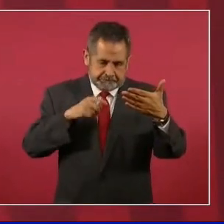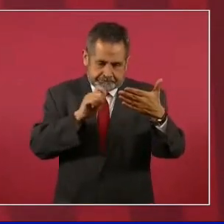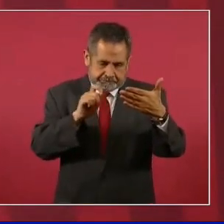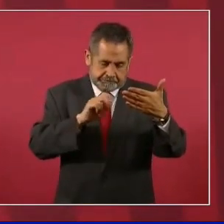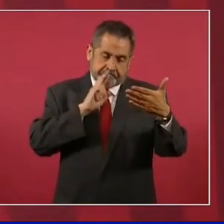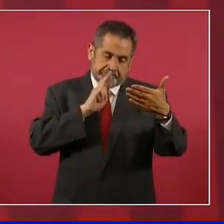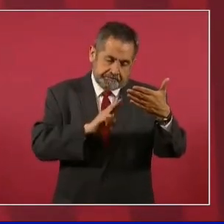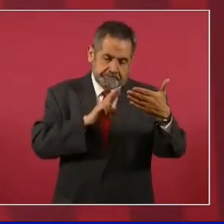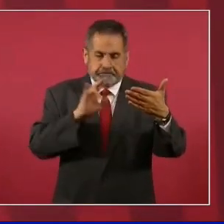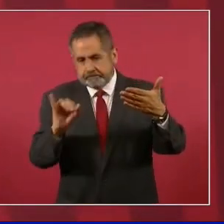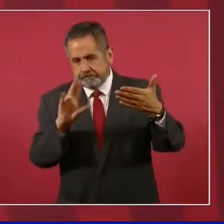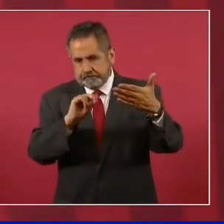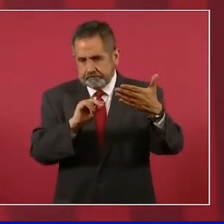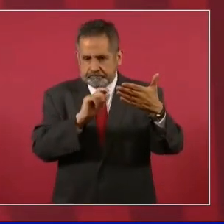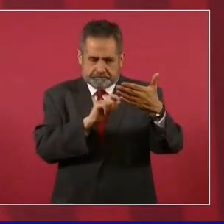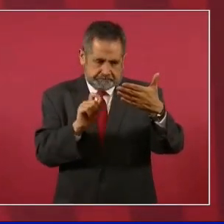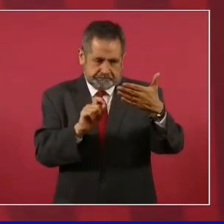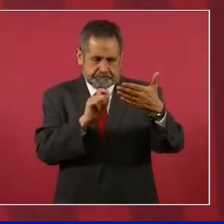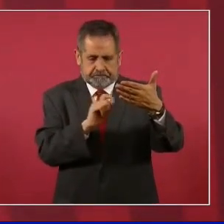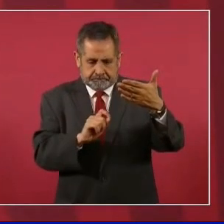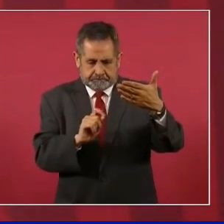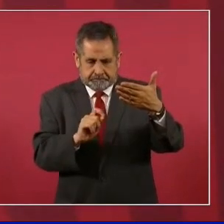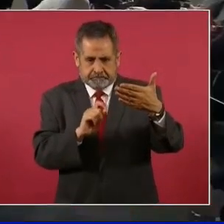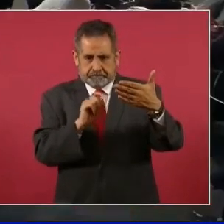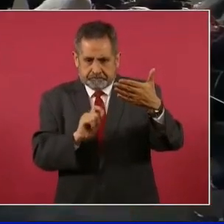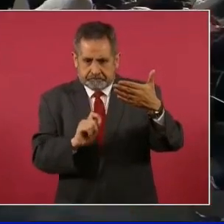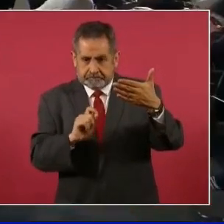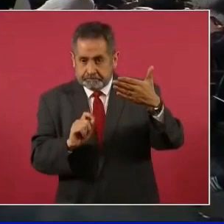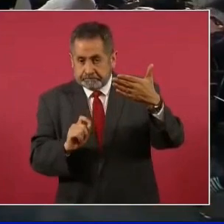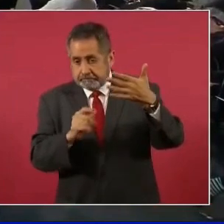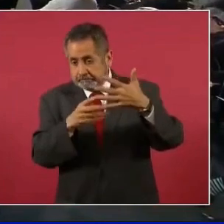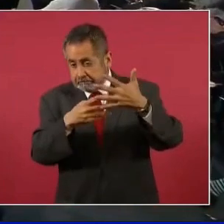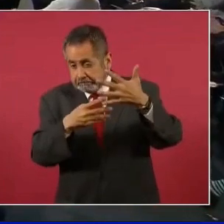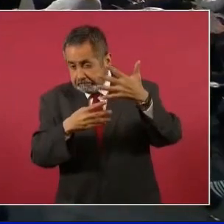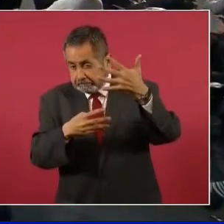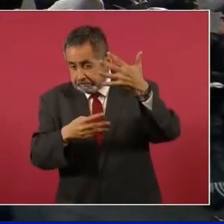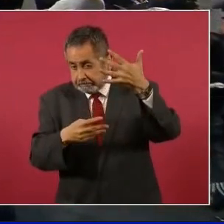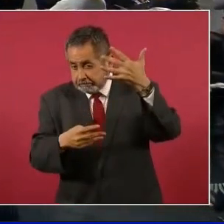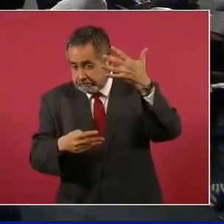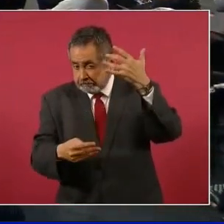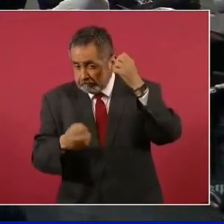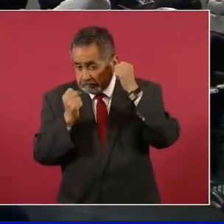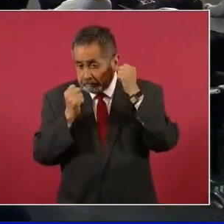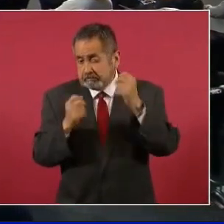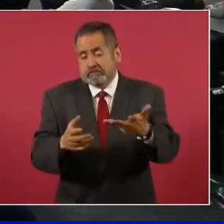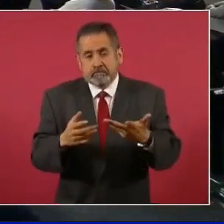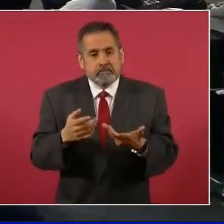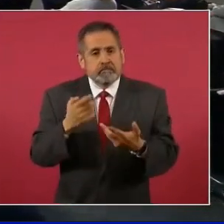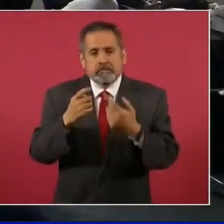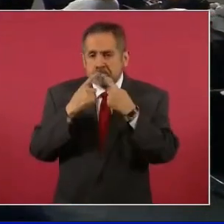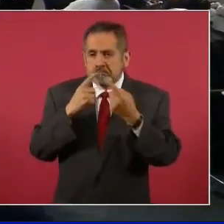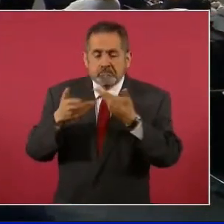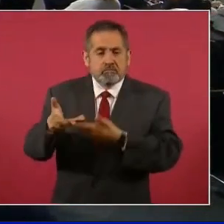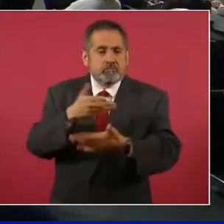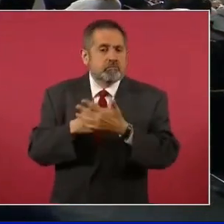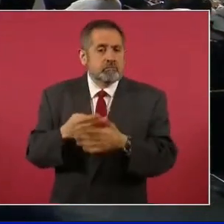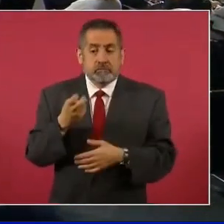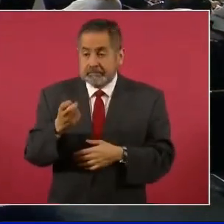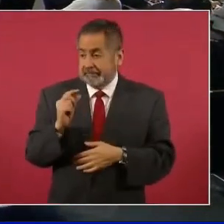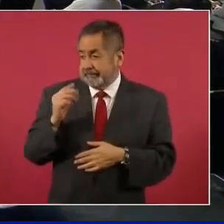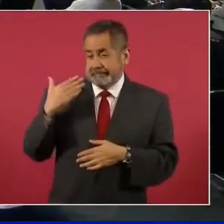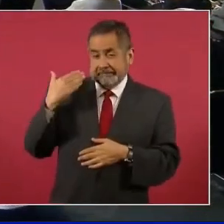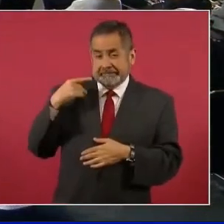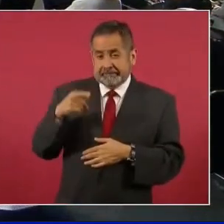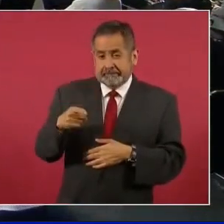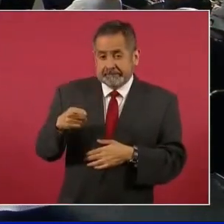que poner, porque es elección y es una consulta. Y esto no viene de hace poco en